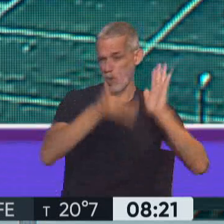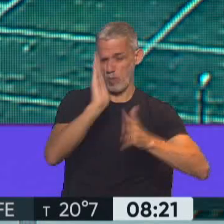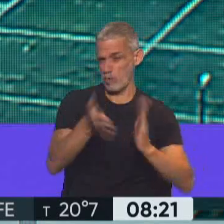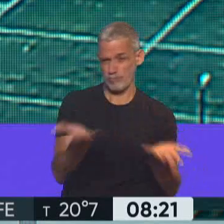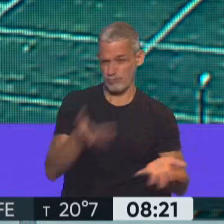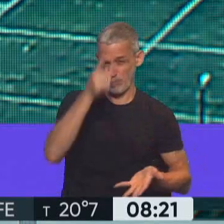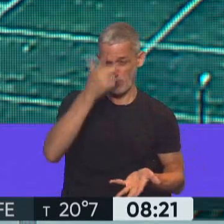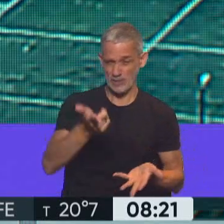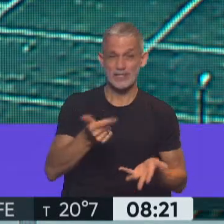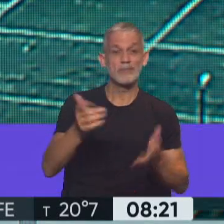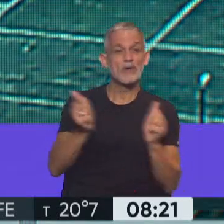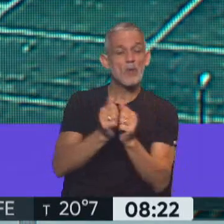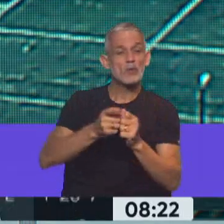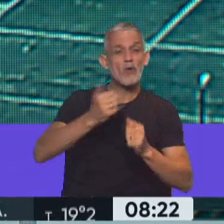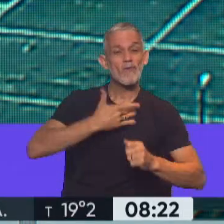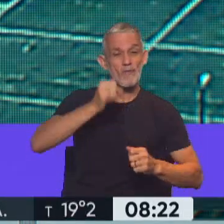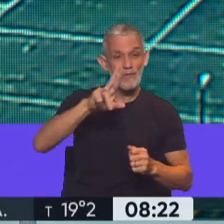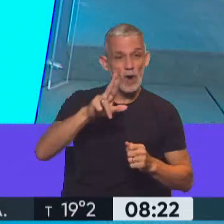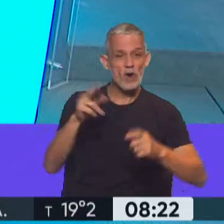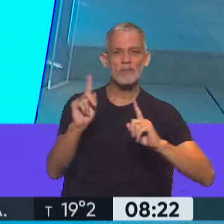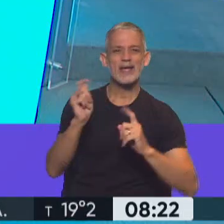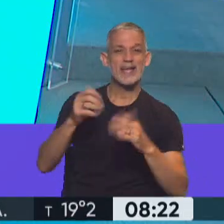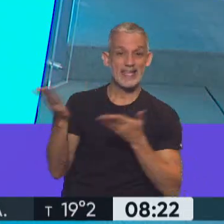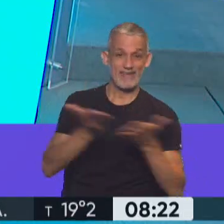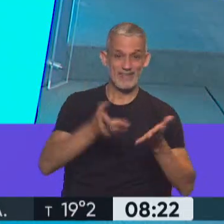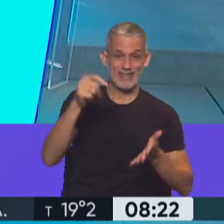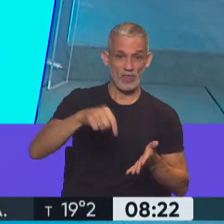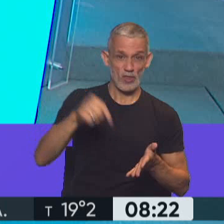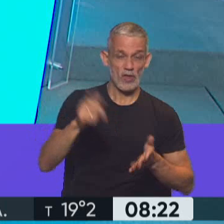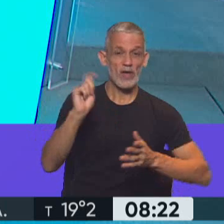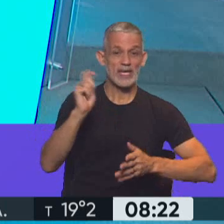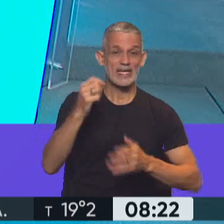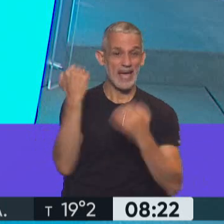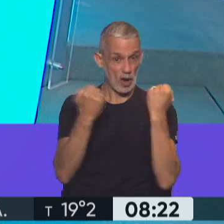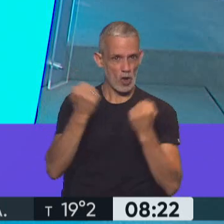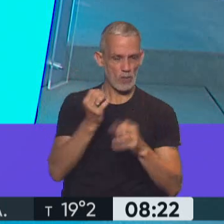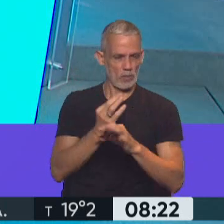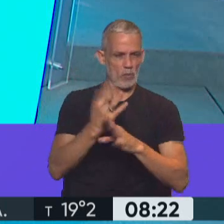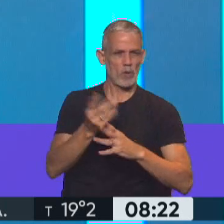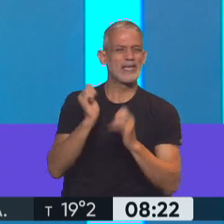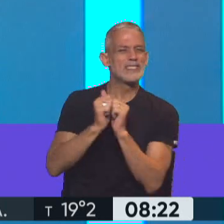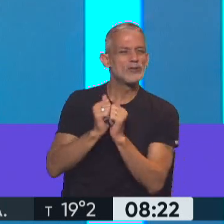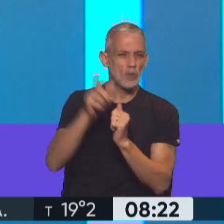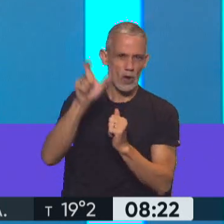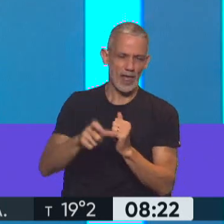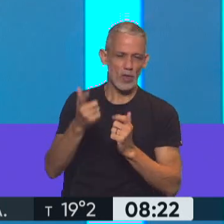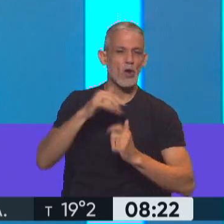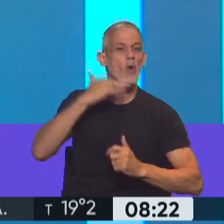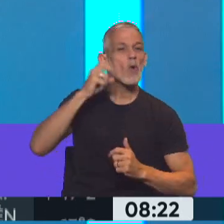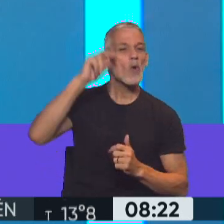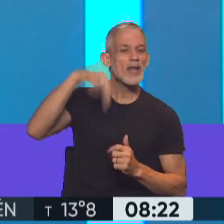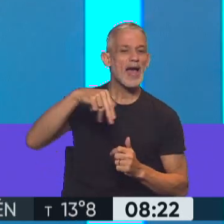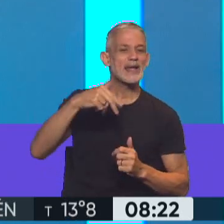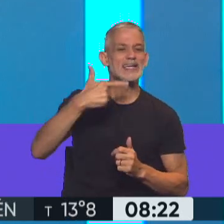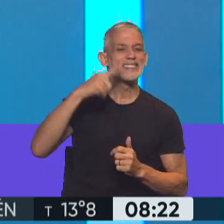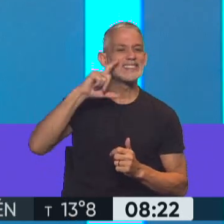ya mismo estamos saludando junto con Florencia Barragán a nuestro invitado del día de hoy. Es economista, es historiador, es Julián